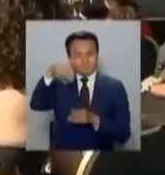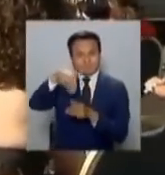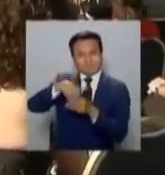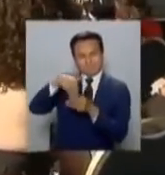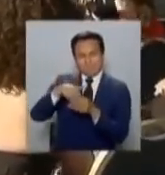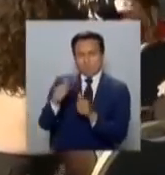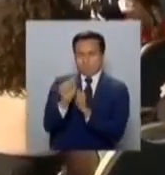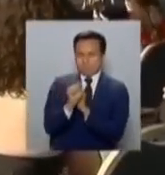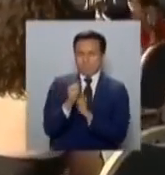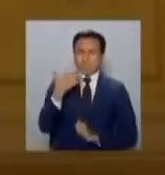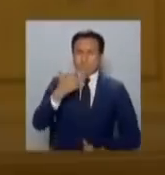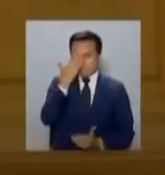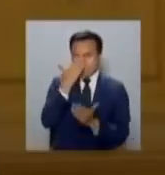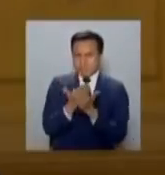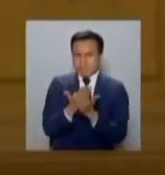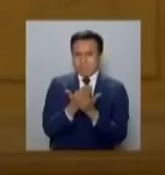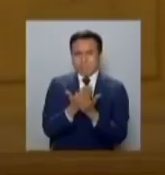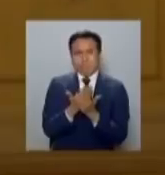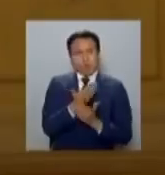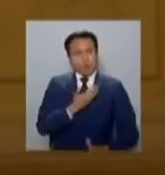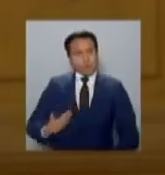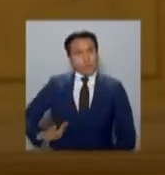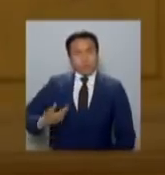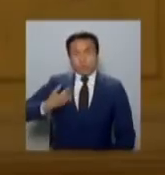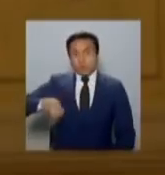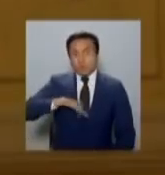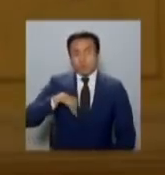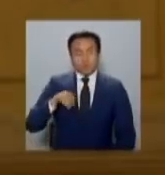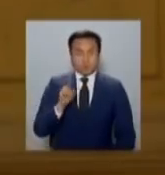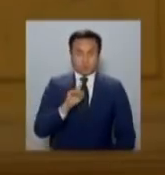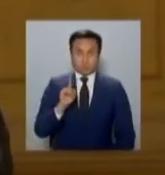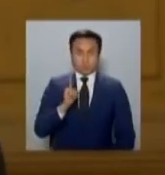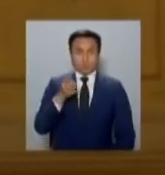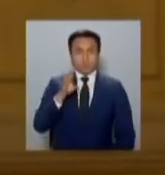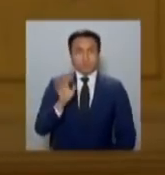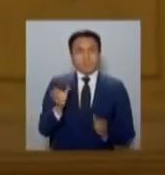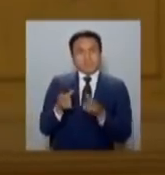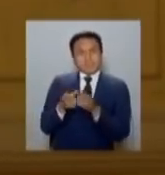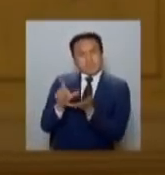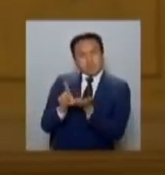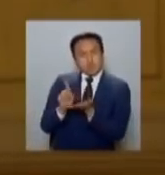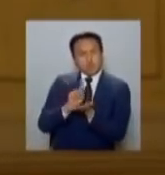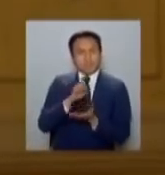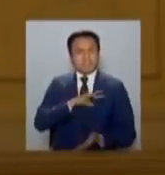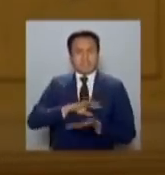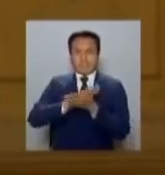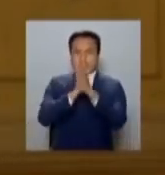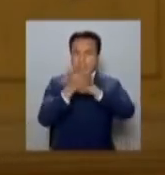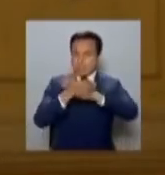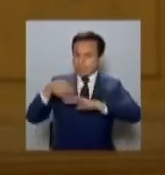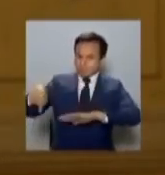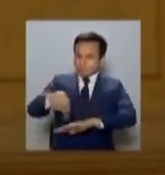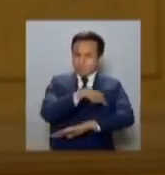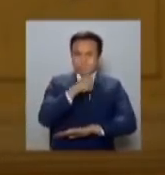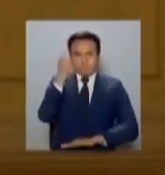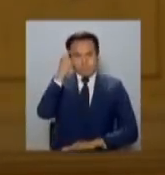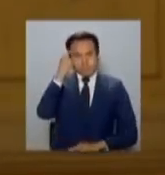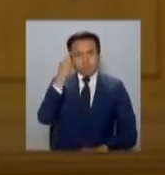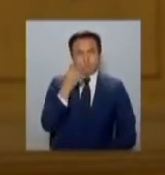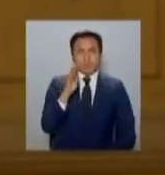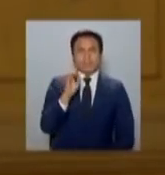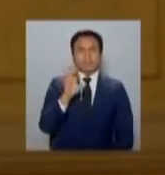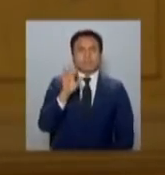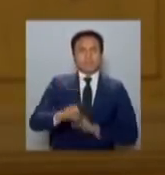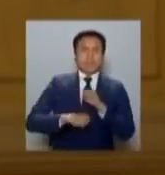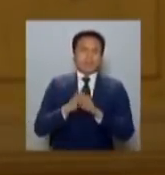obstante, aseguran que el anuncio no pasaría más allá de mañana martes o el miércoles. El tema, en todo caso, será una de las materias que se van a abordar en el tradicional comité político de